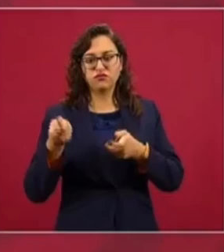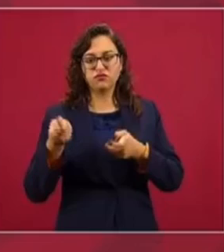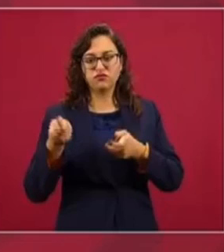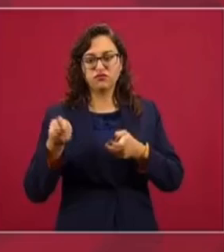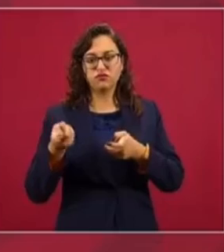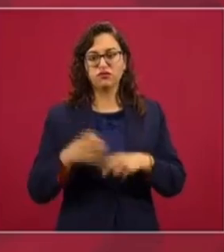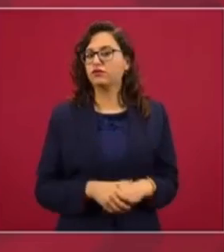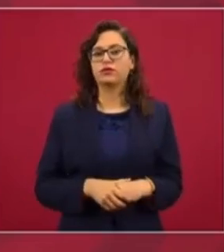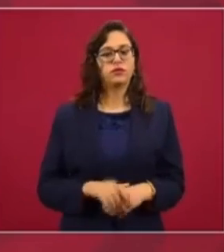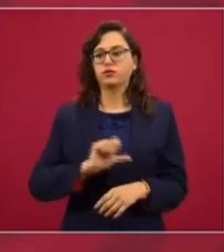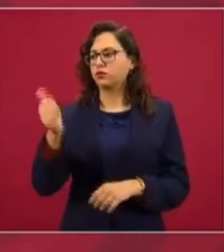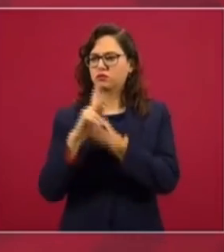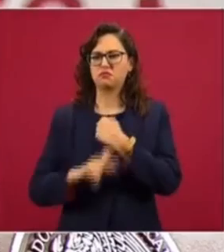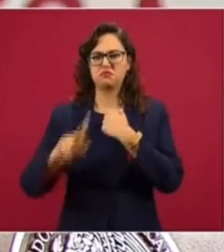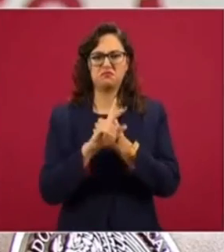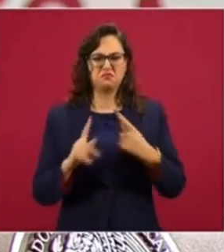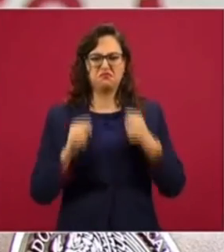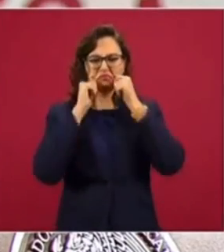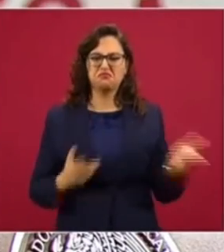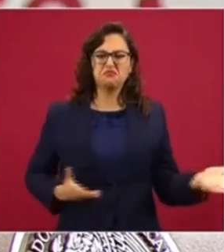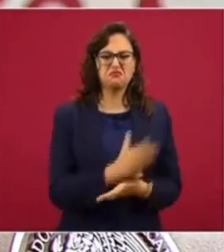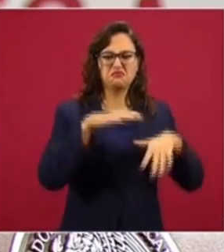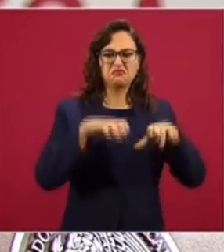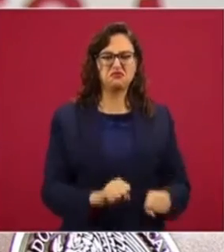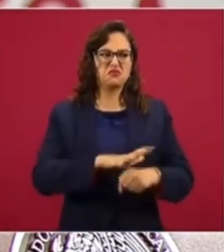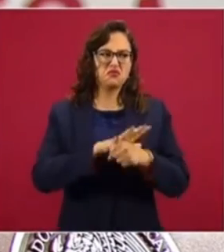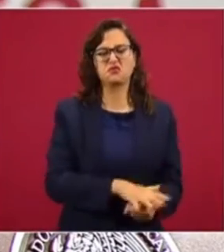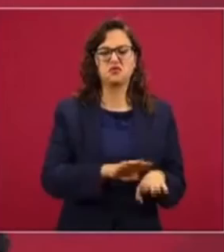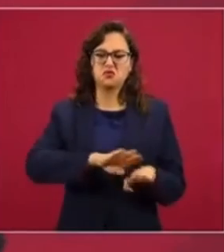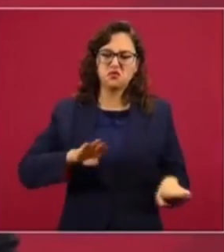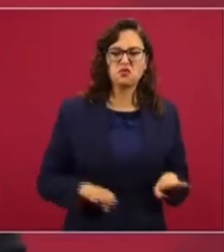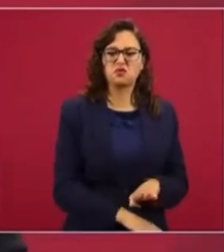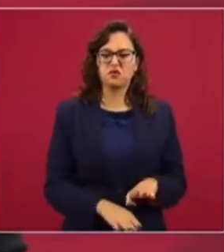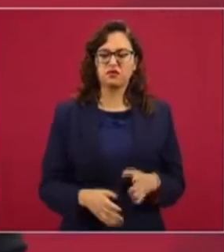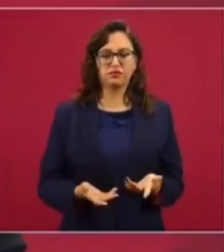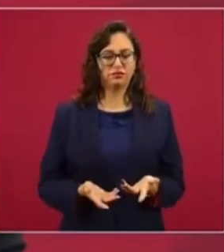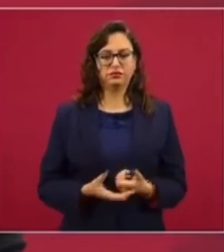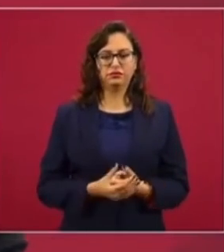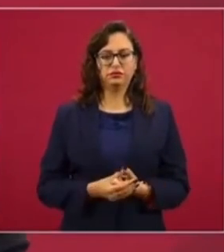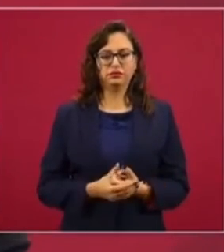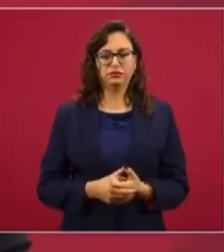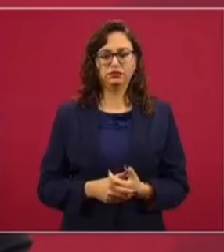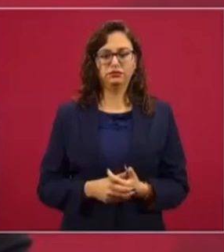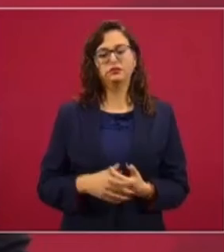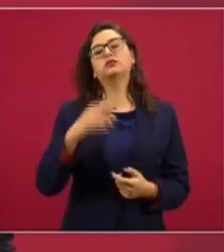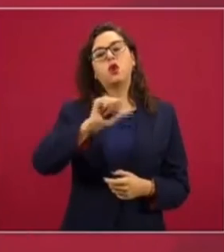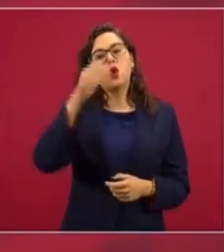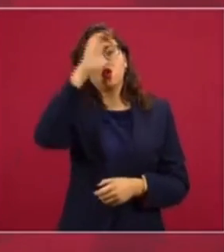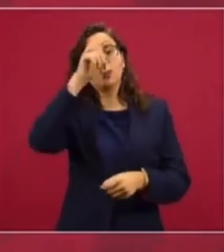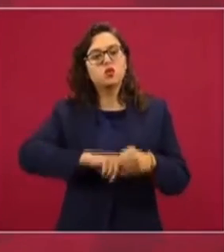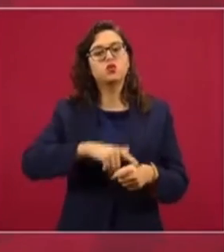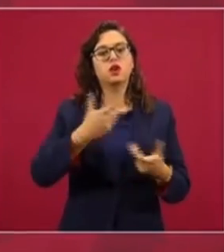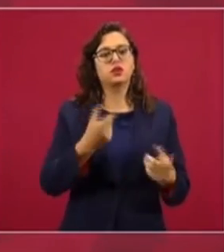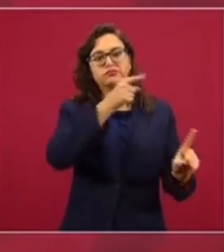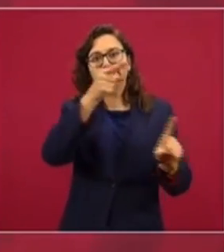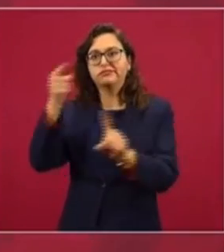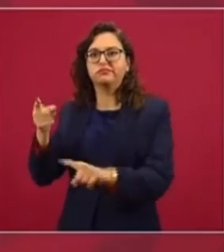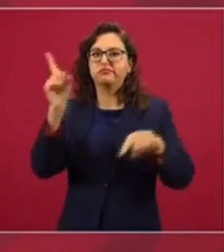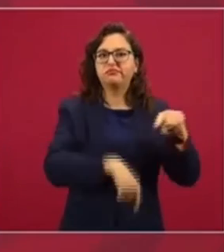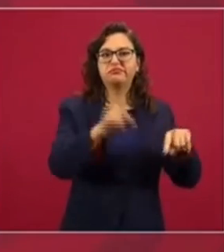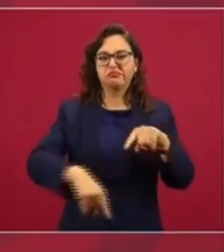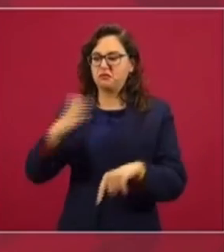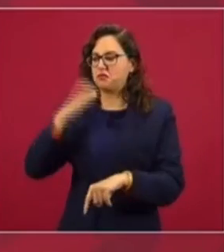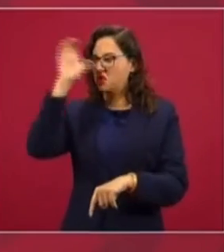no al colonialismo, no al sometimiento, no a la negación de otras culturas con propósitos de